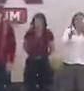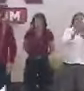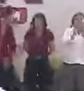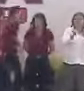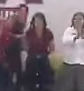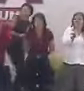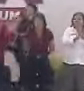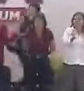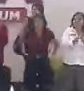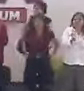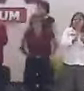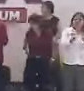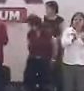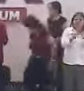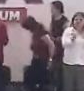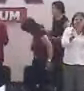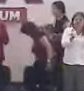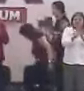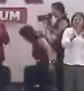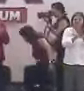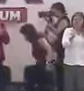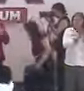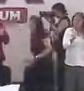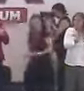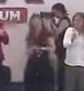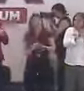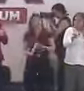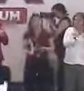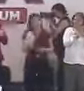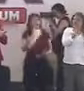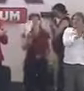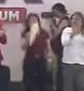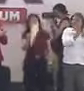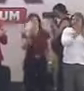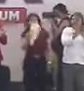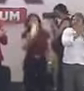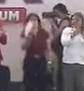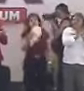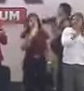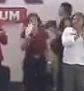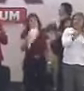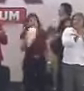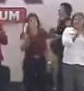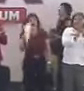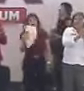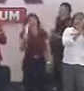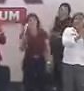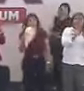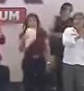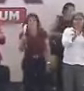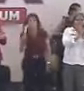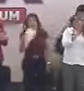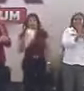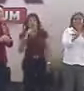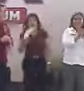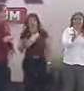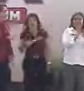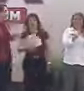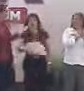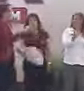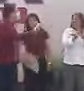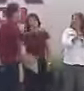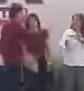1. Anaís Burgos Hernández, candidata a diputada federal del Distrito 33. Abigail